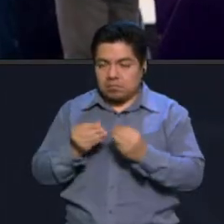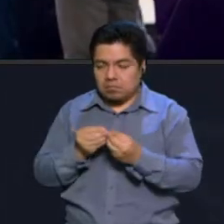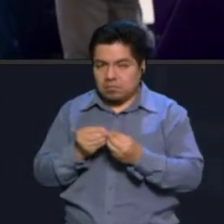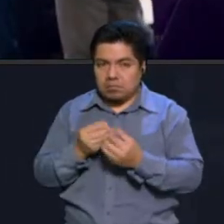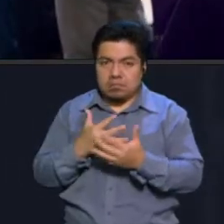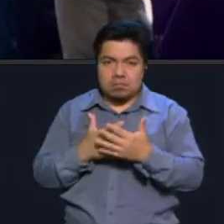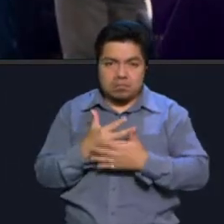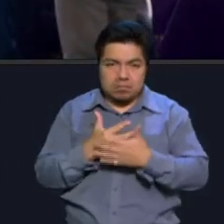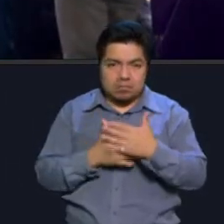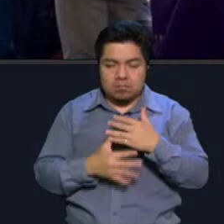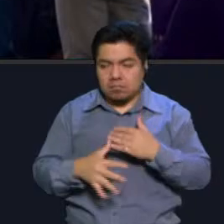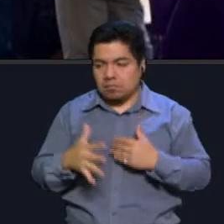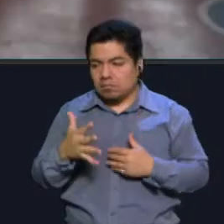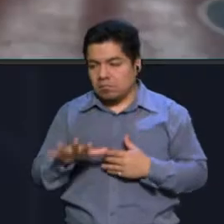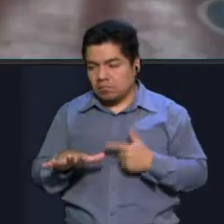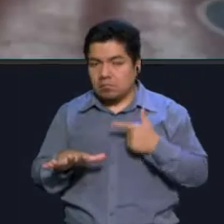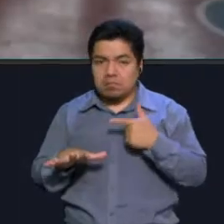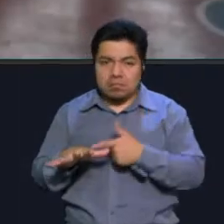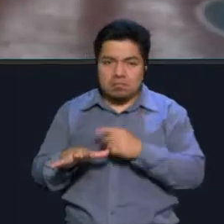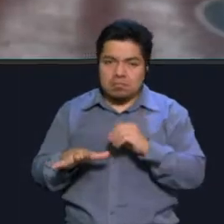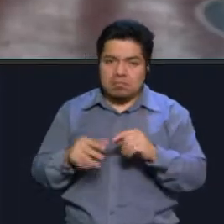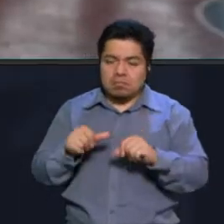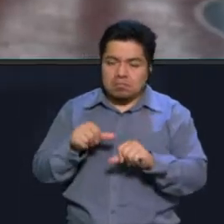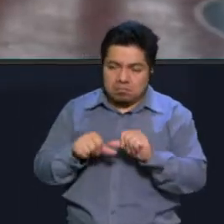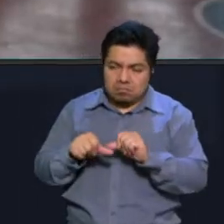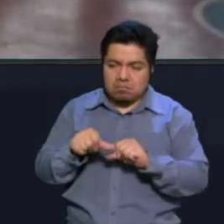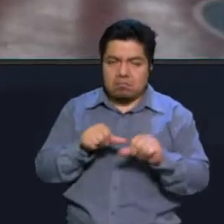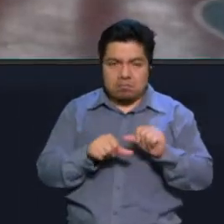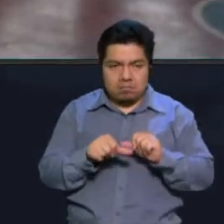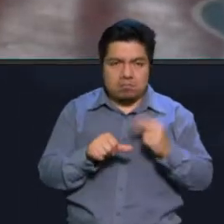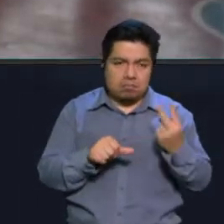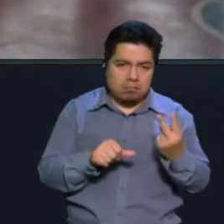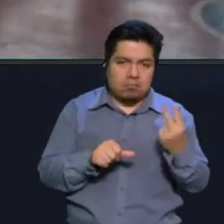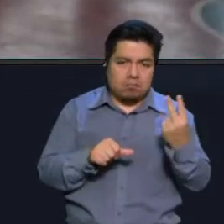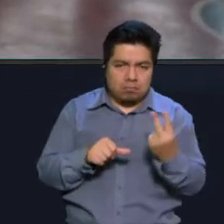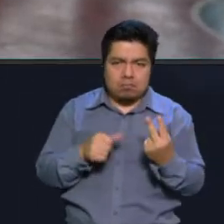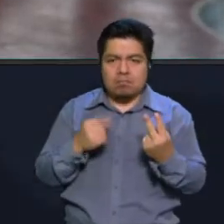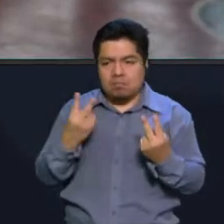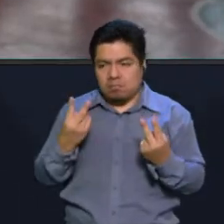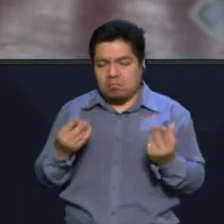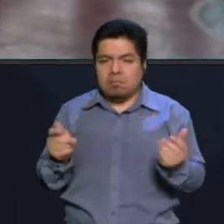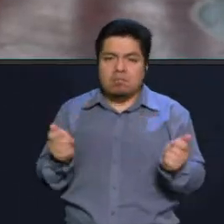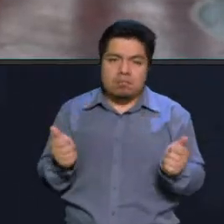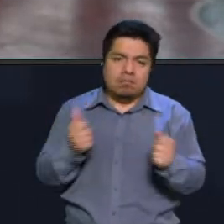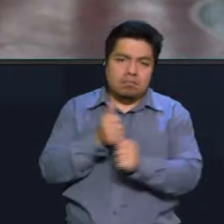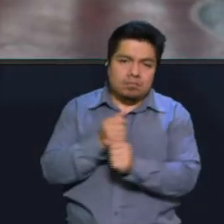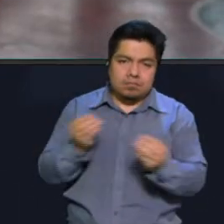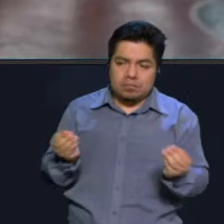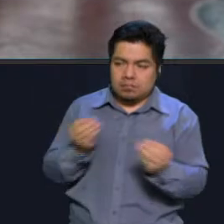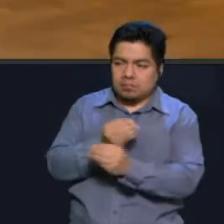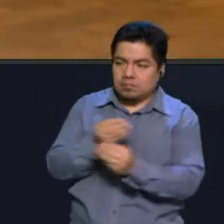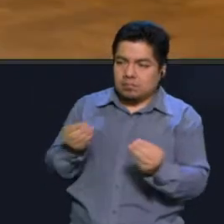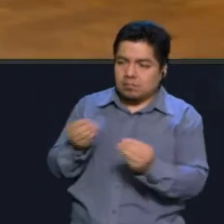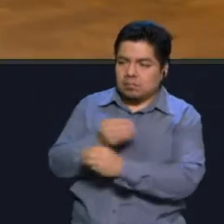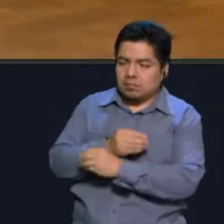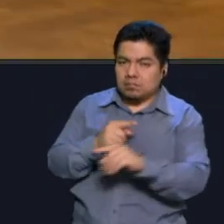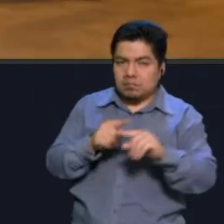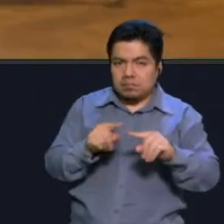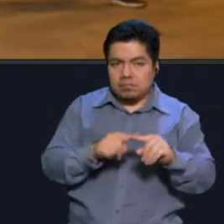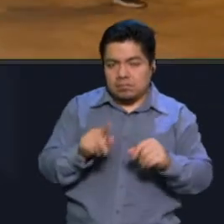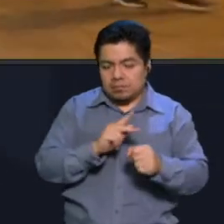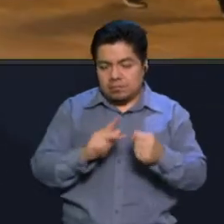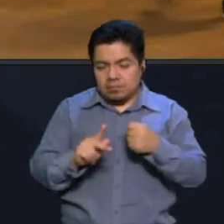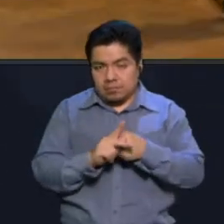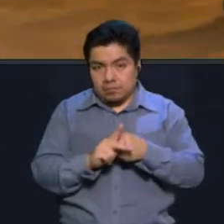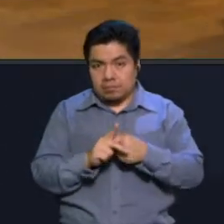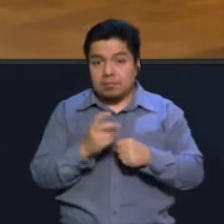no permanentes que se distribuyen de 2 en 2 en 2 en 2, representando supuestamente a todas las regiones del mundo. Ecuador entonces